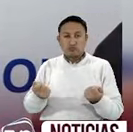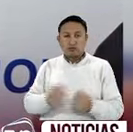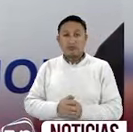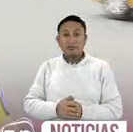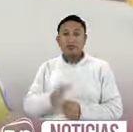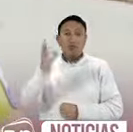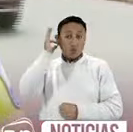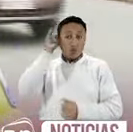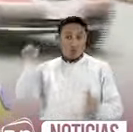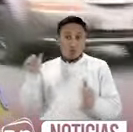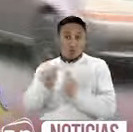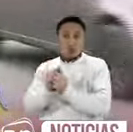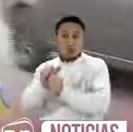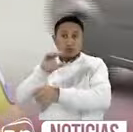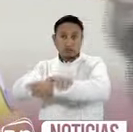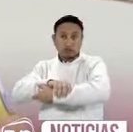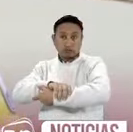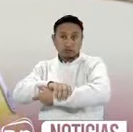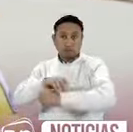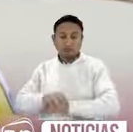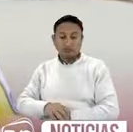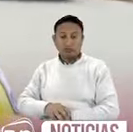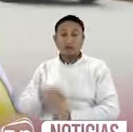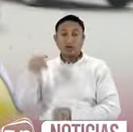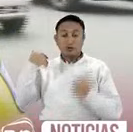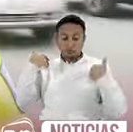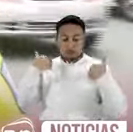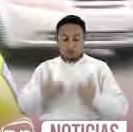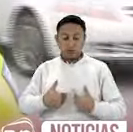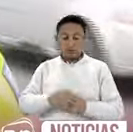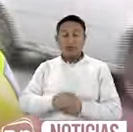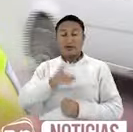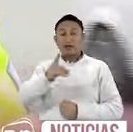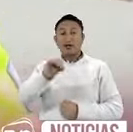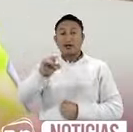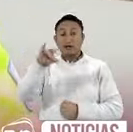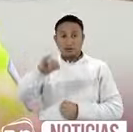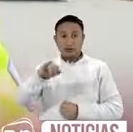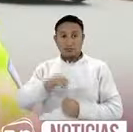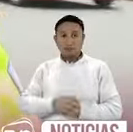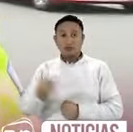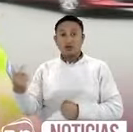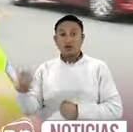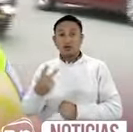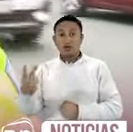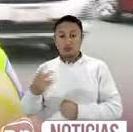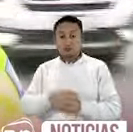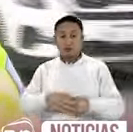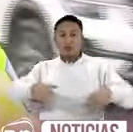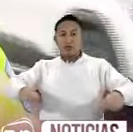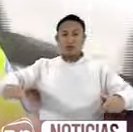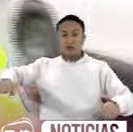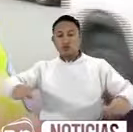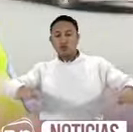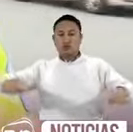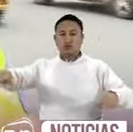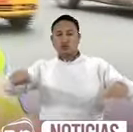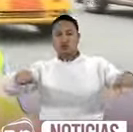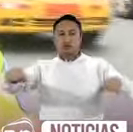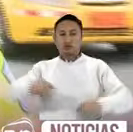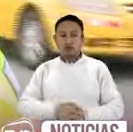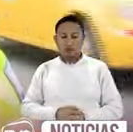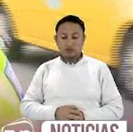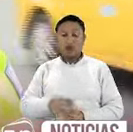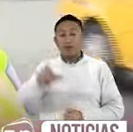una mujer. Estaban con vestimenta policial, con chompas de la Dirección General de Inteligencia. Los dos se movilizaban en una moto, la misma que